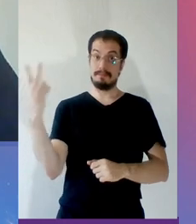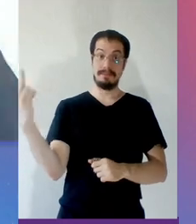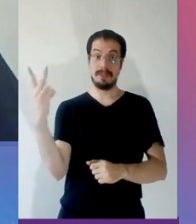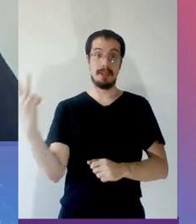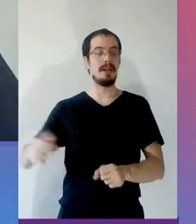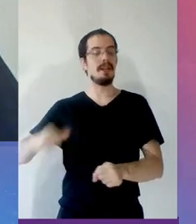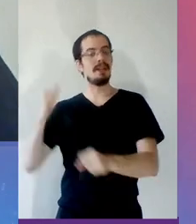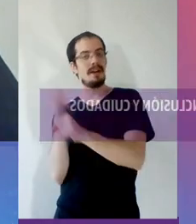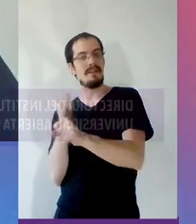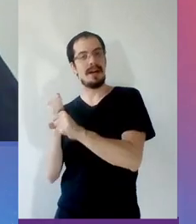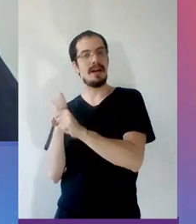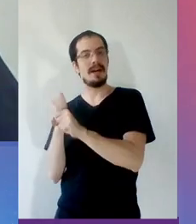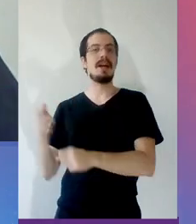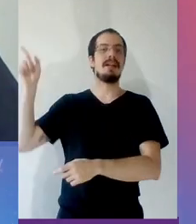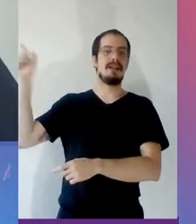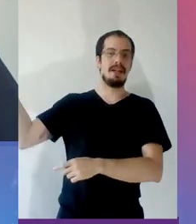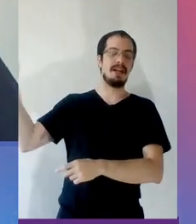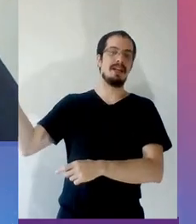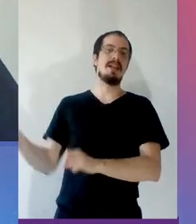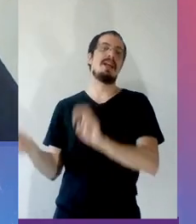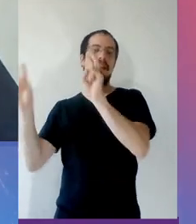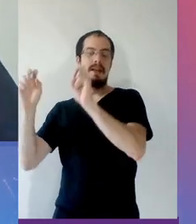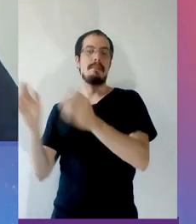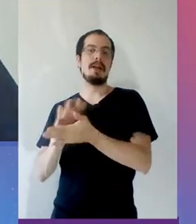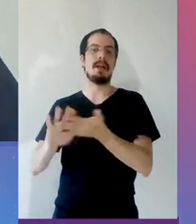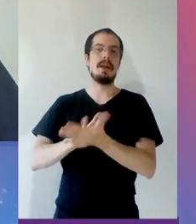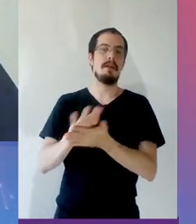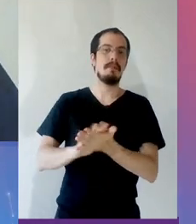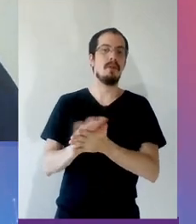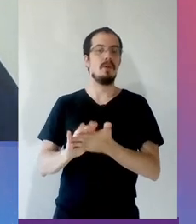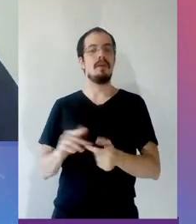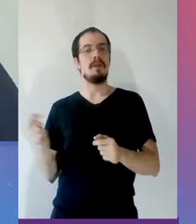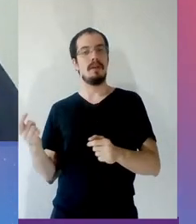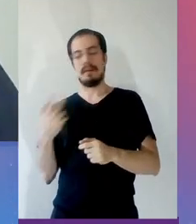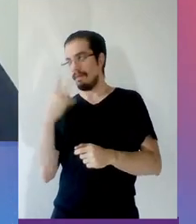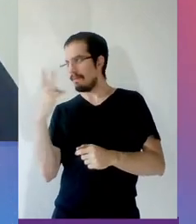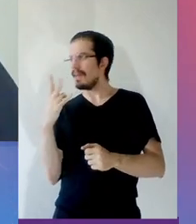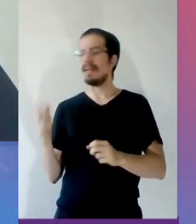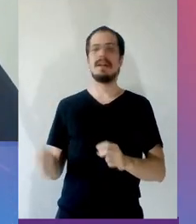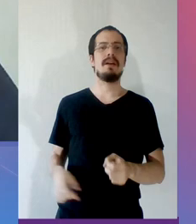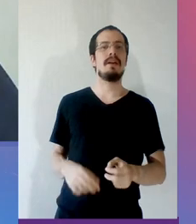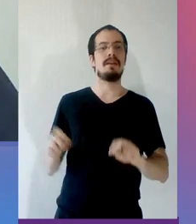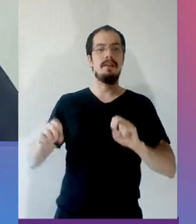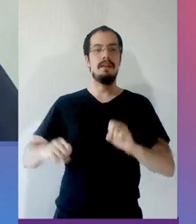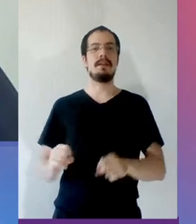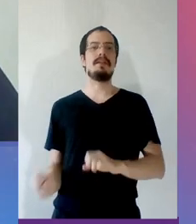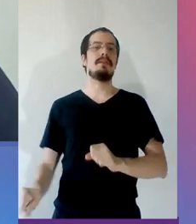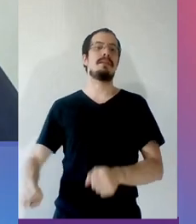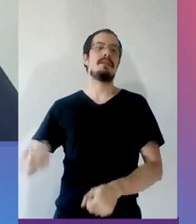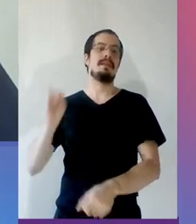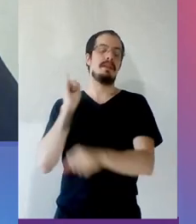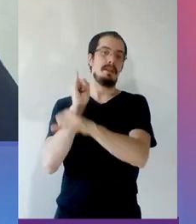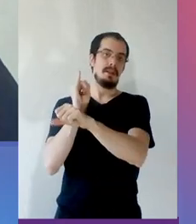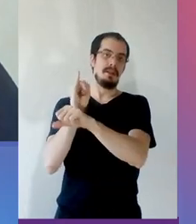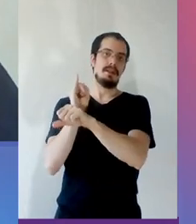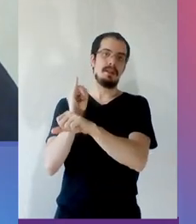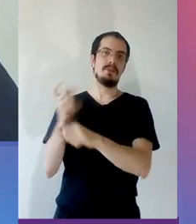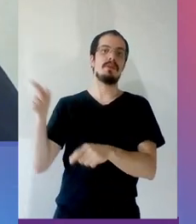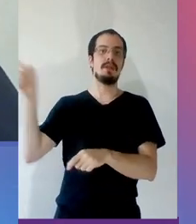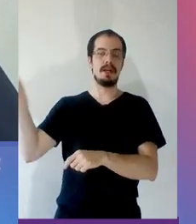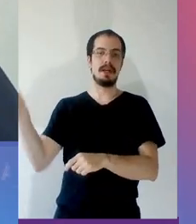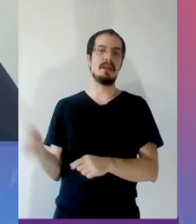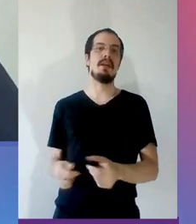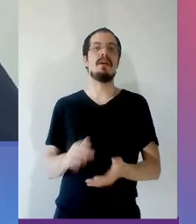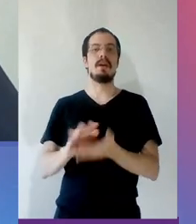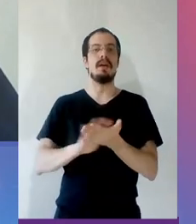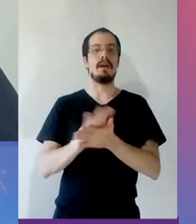niveles, tanto Elia como tú, Verónica, de instituciones que no están tan territorializadas como es